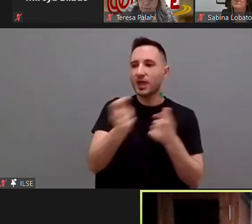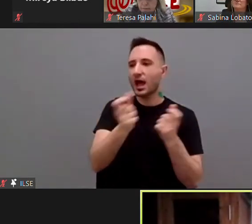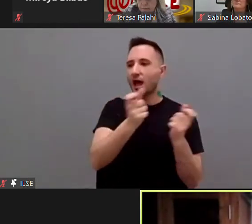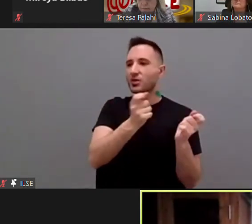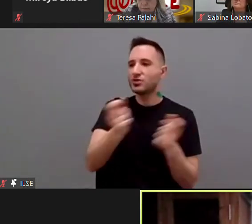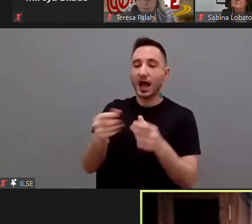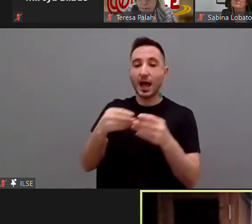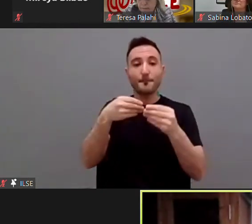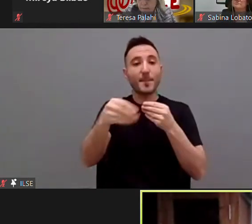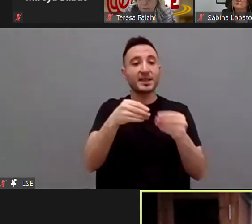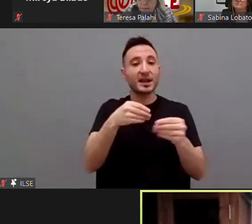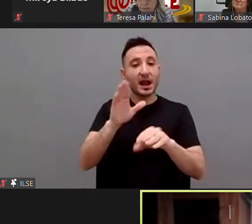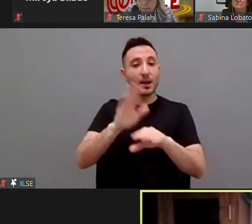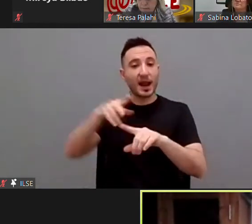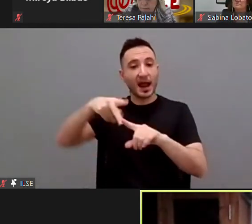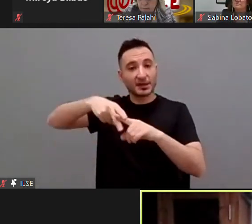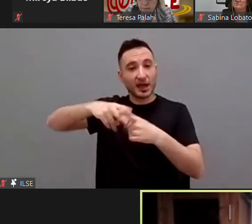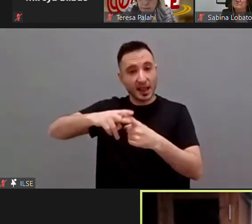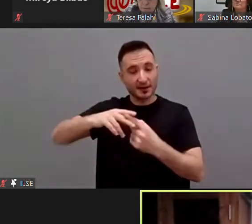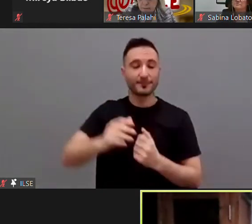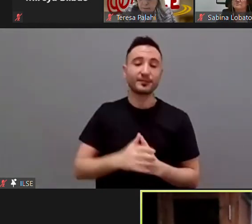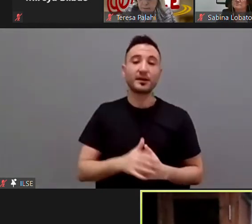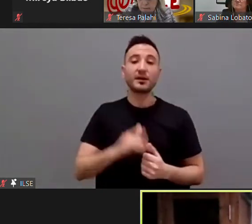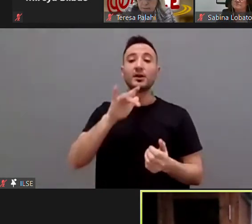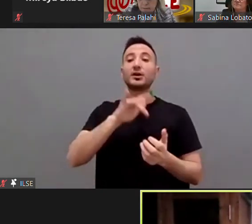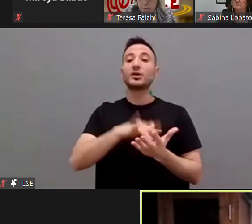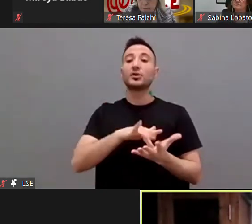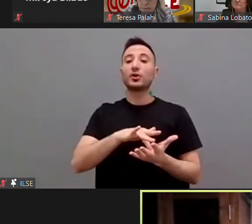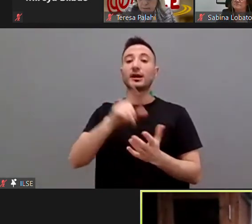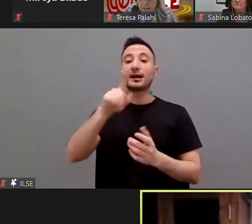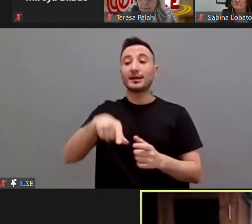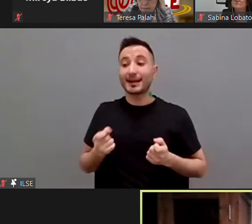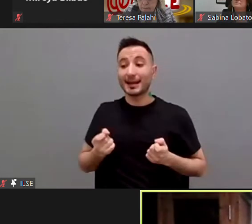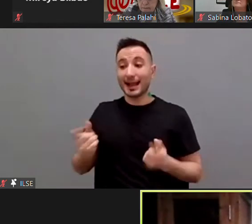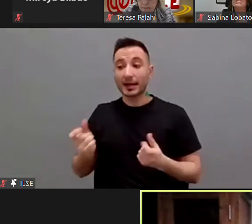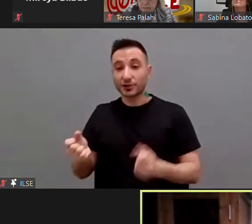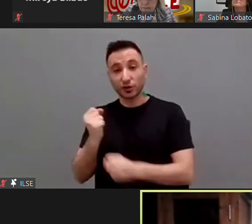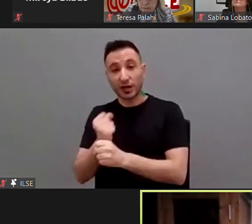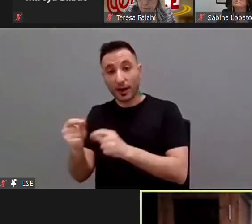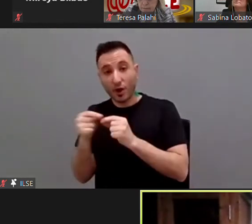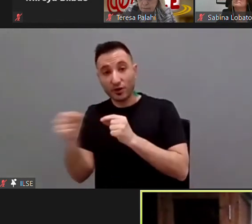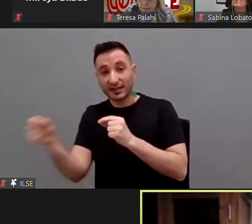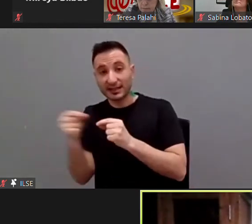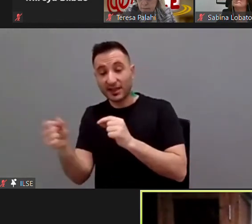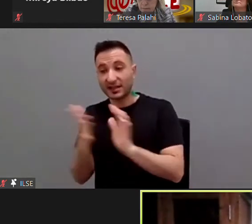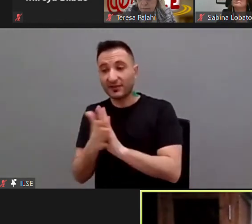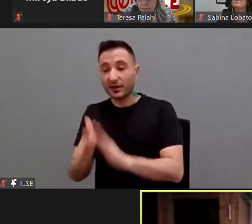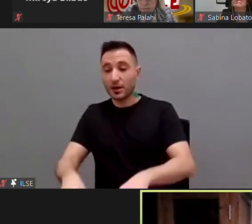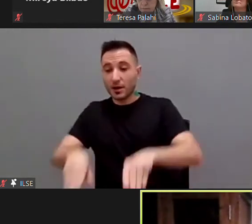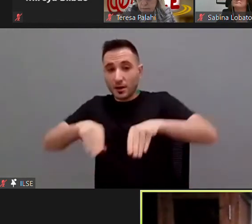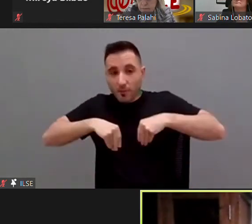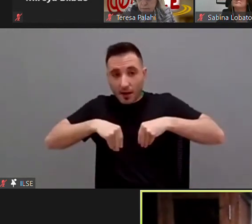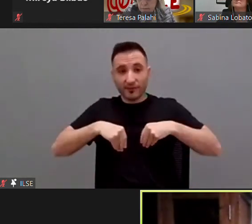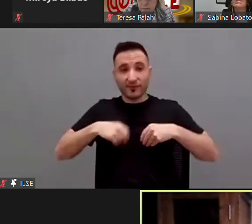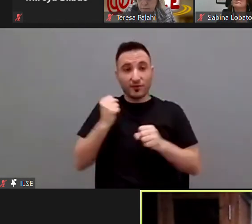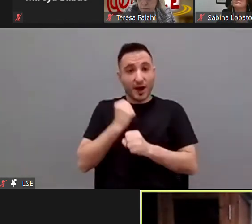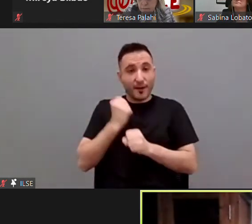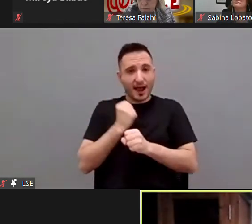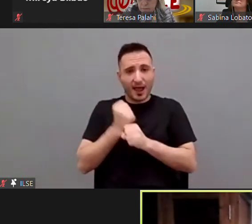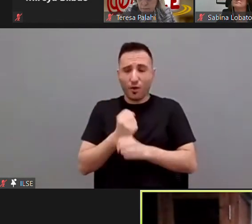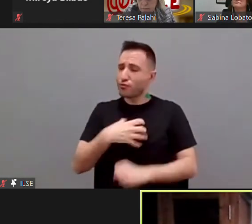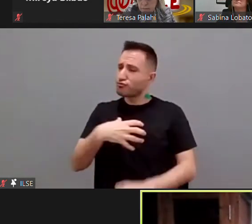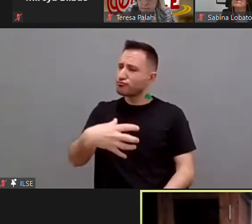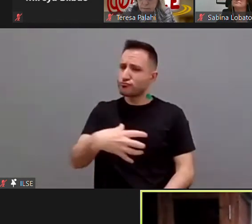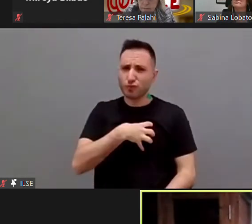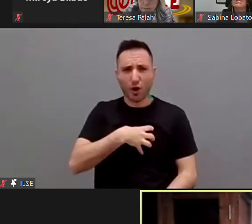material aportado. Los gastos derivados del trabajo a distancia no podrán nunca ser asumidos por el trabajador, sino que